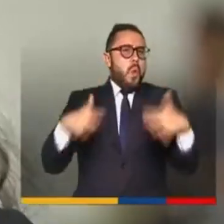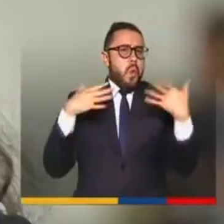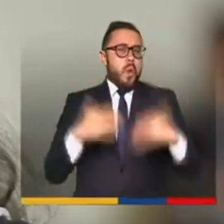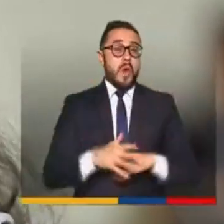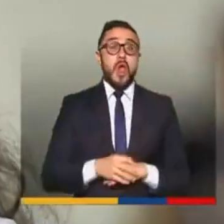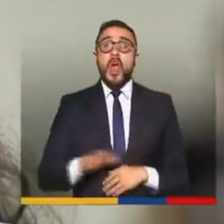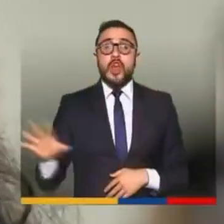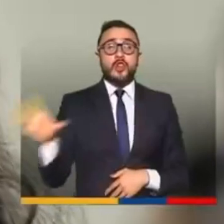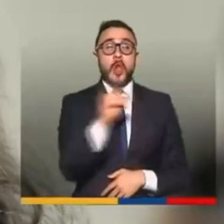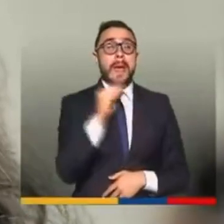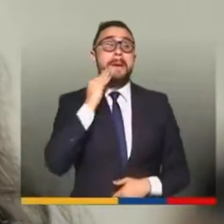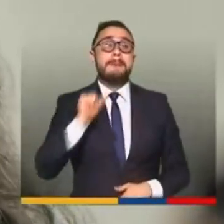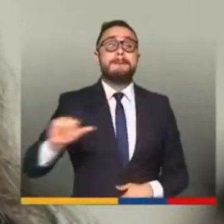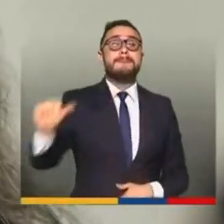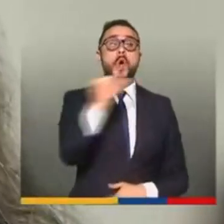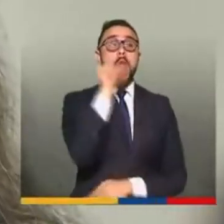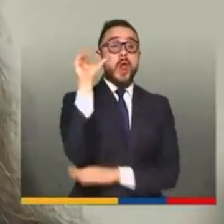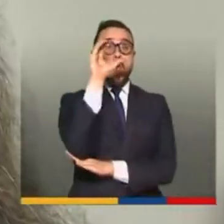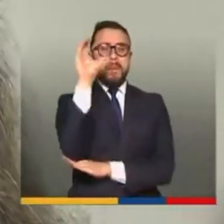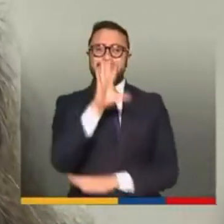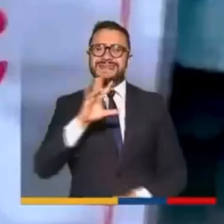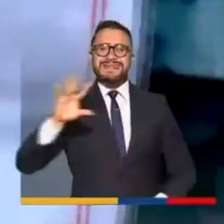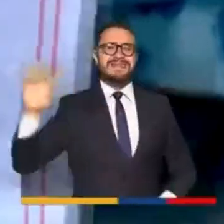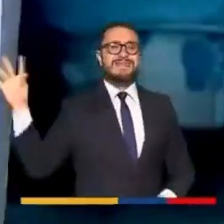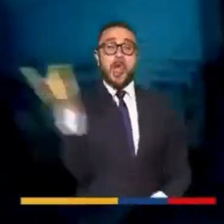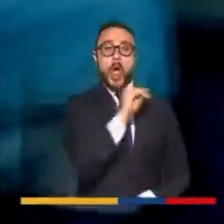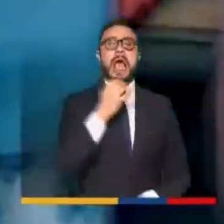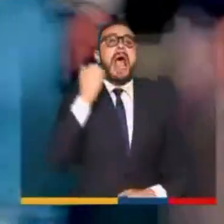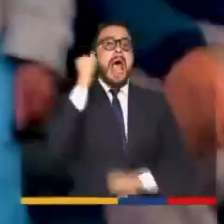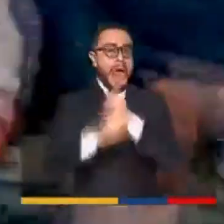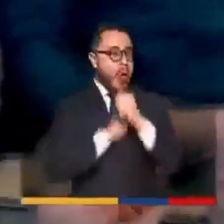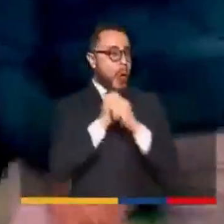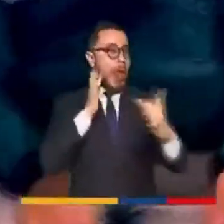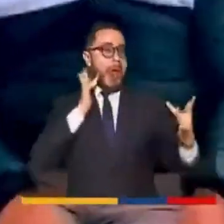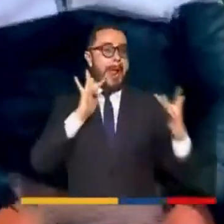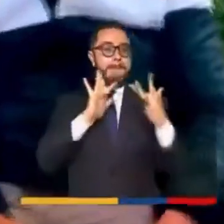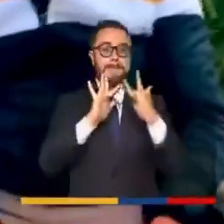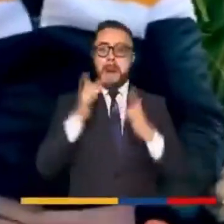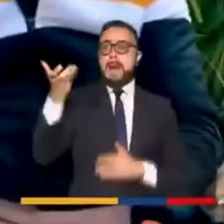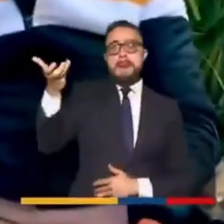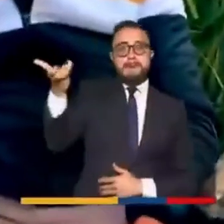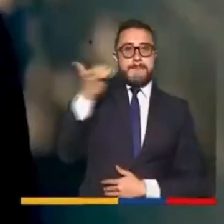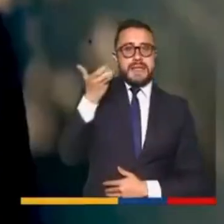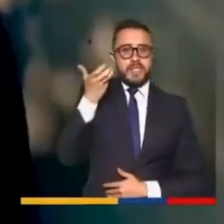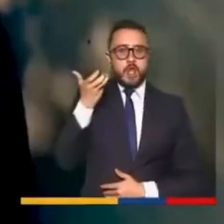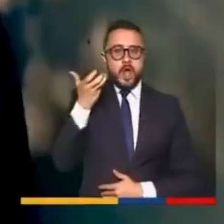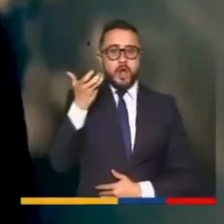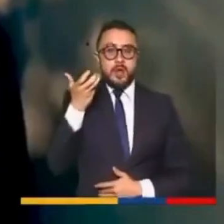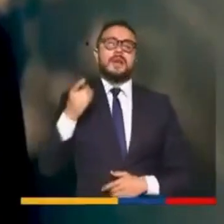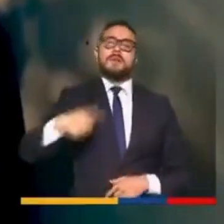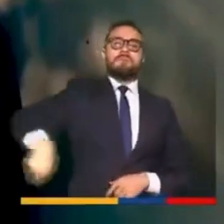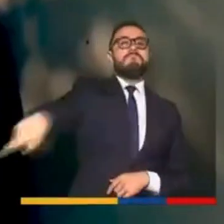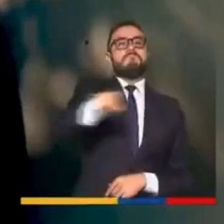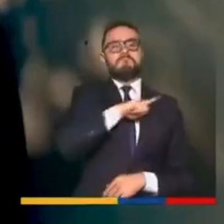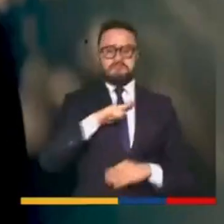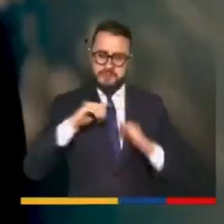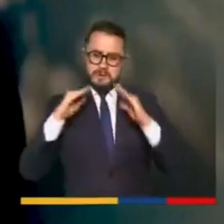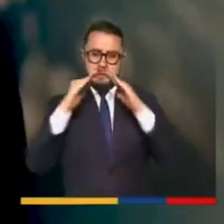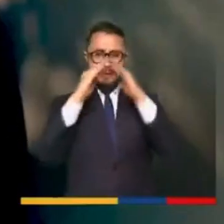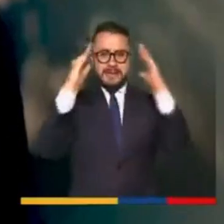Colombia, al llegar a su edad de pensión y por levantar su hogar, así no hayan trabajado fuera de